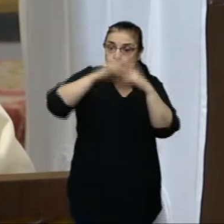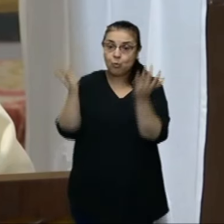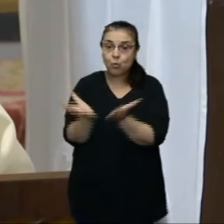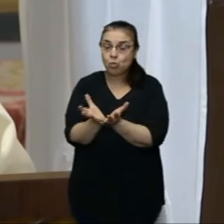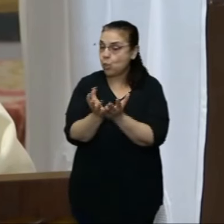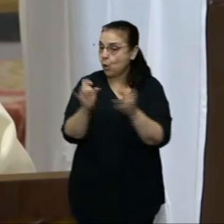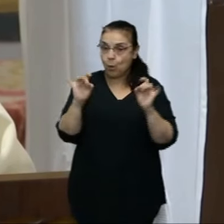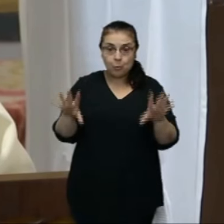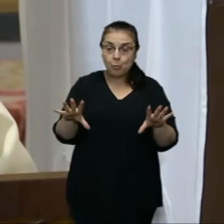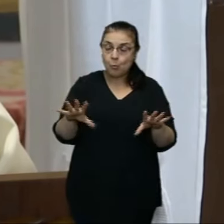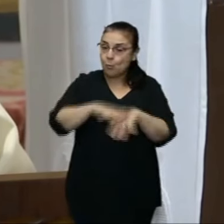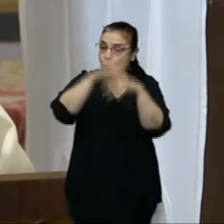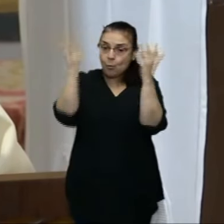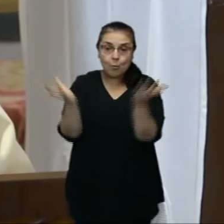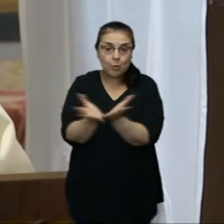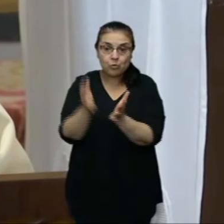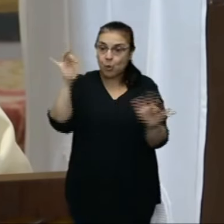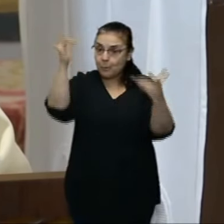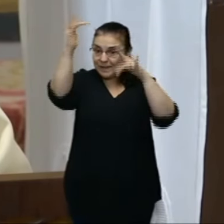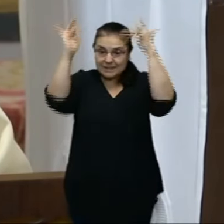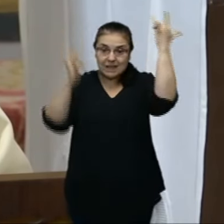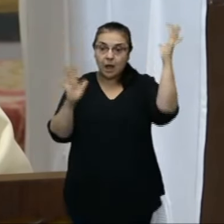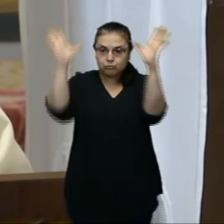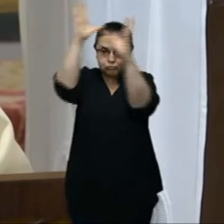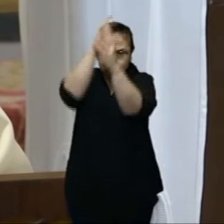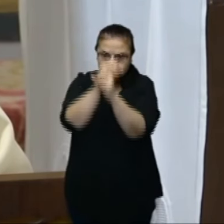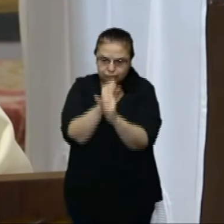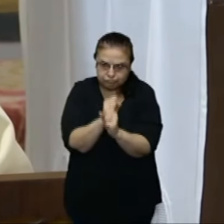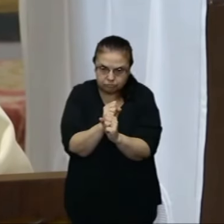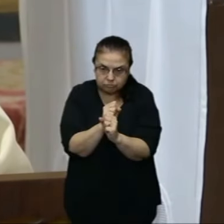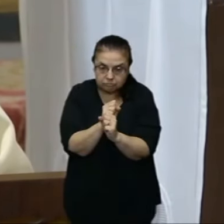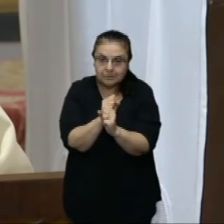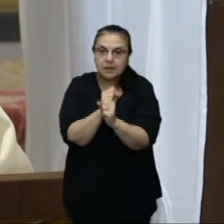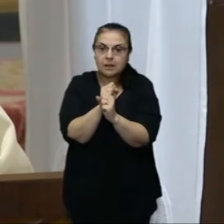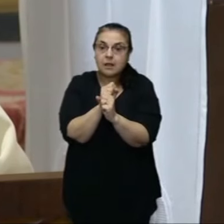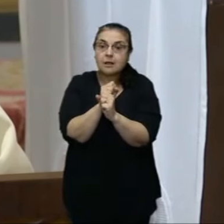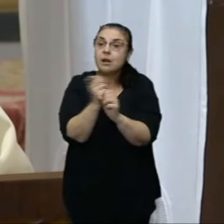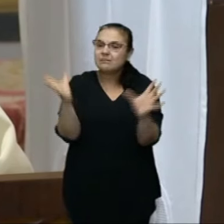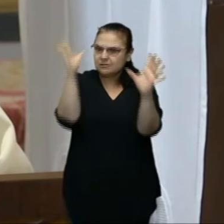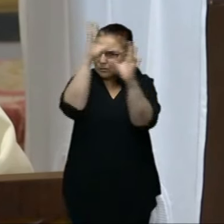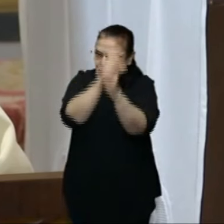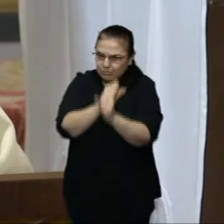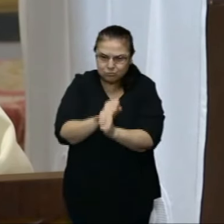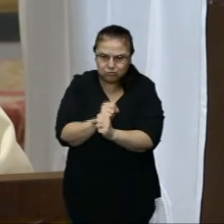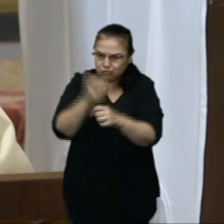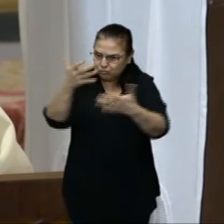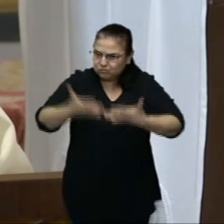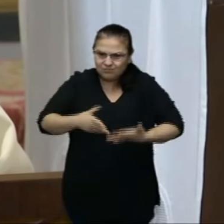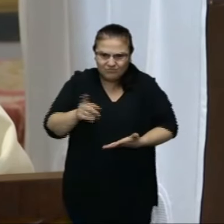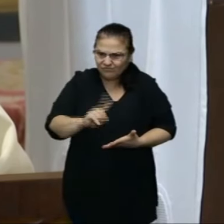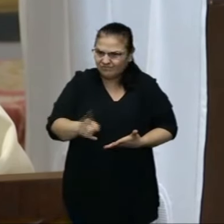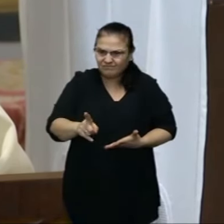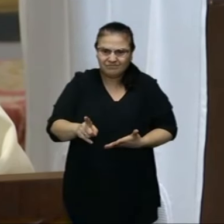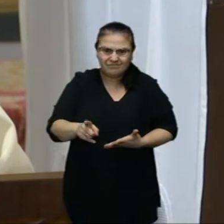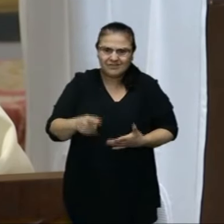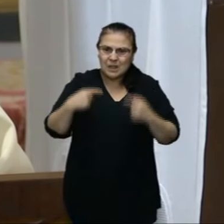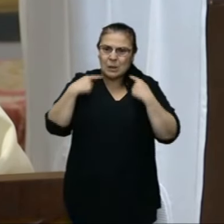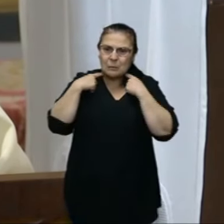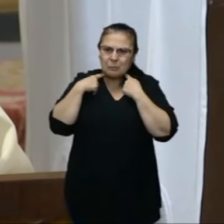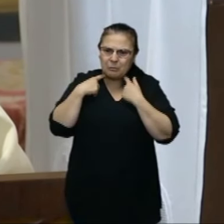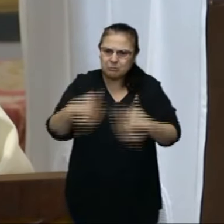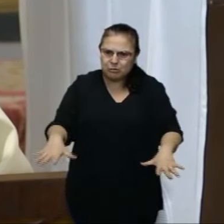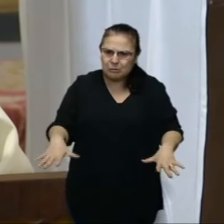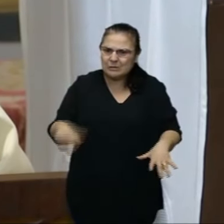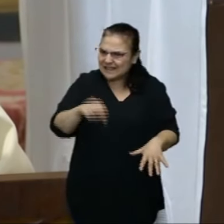la luz que brilla en las tinieblas, y las tinieblas no la recibieron. El drama de